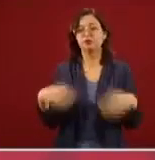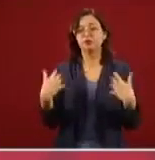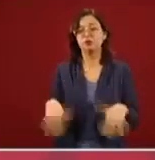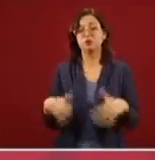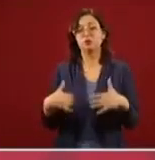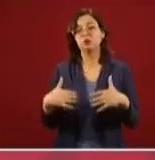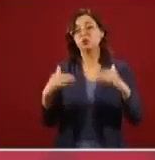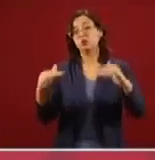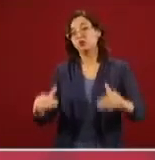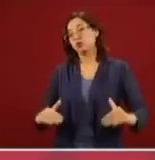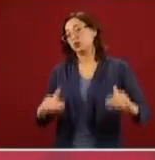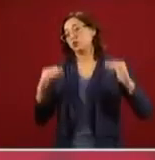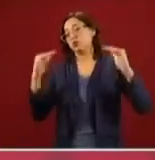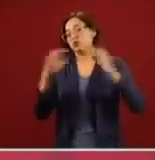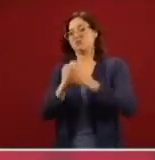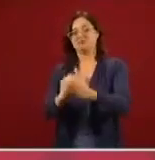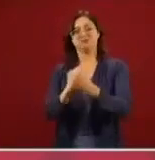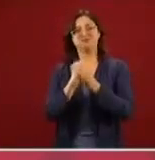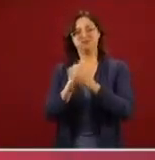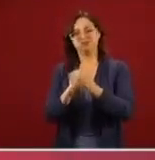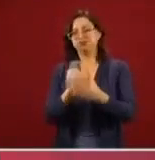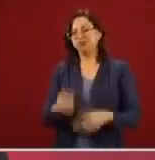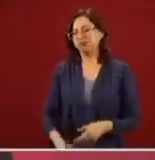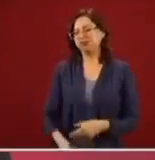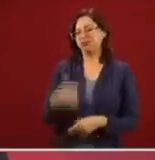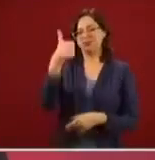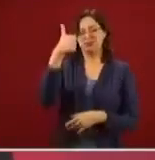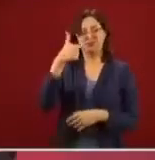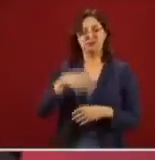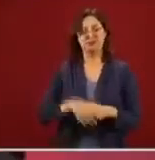magno sorteo. O sea, porque